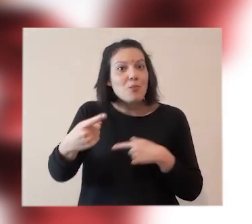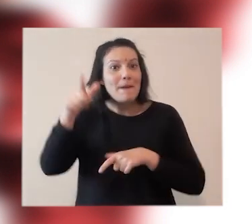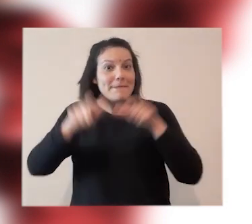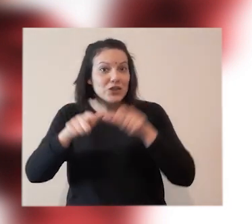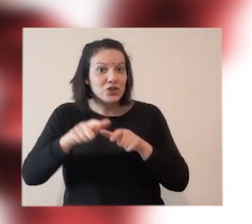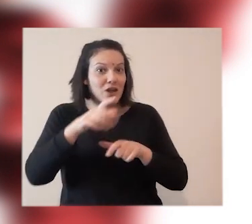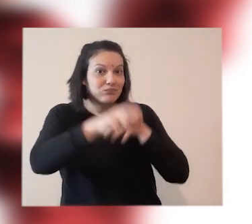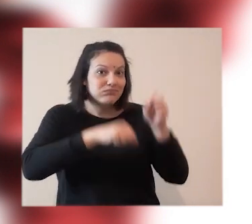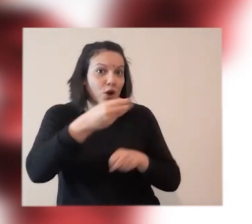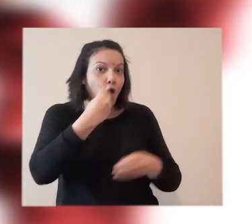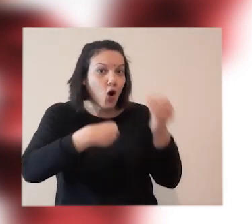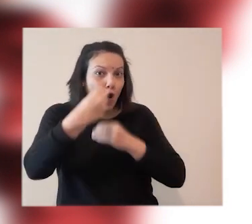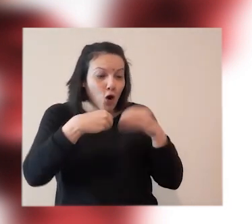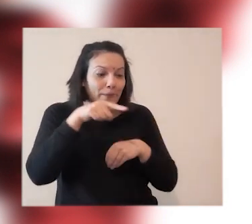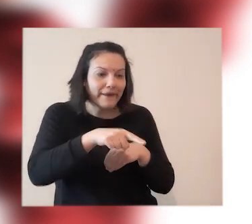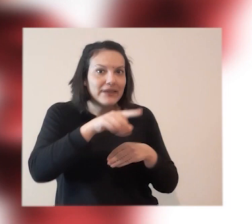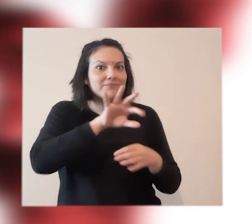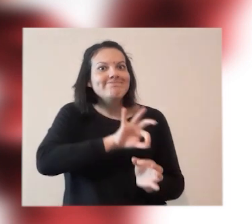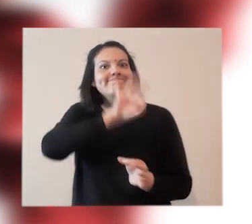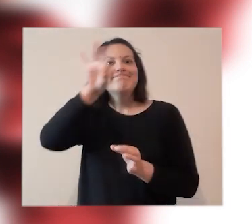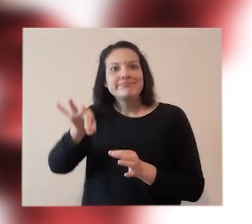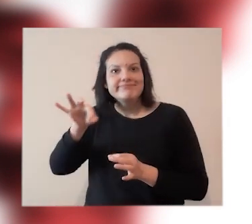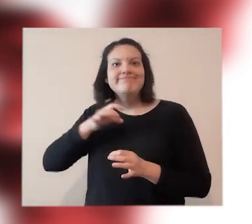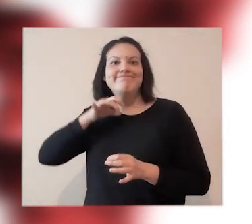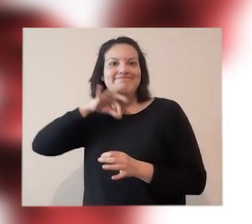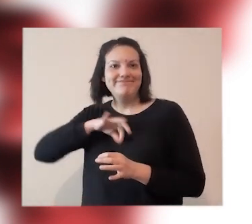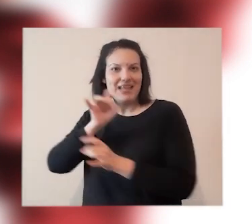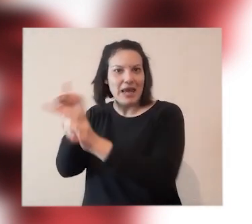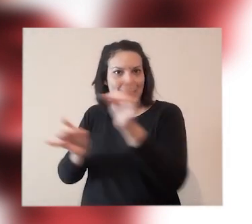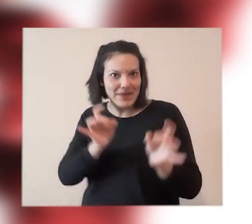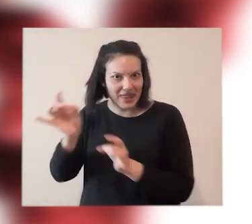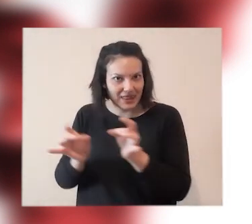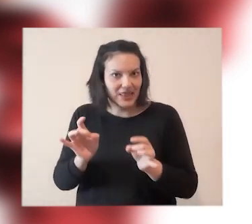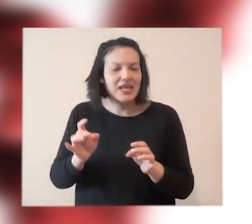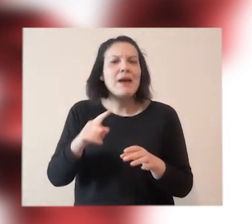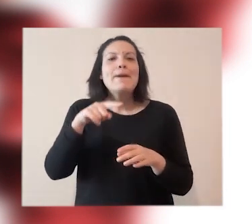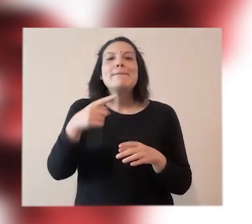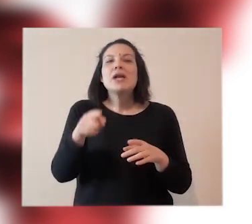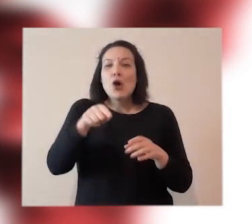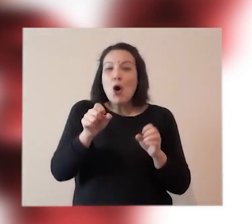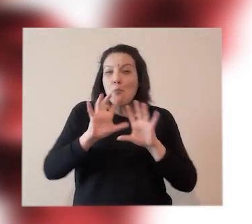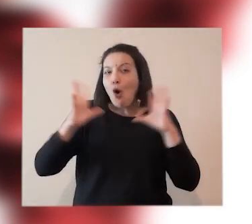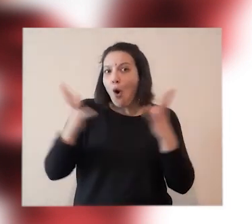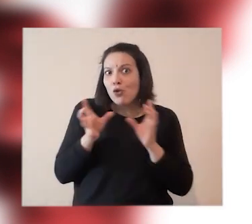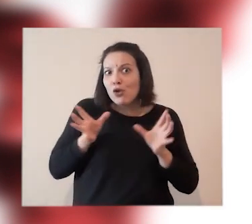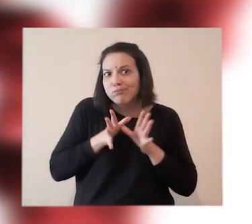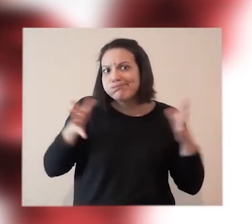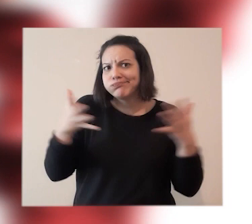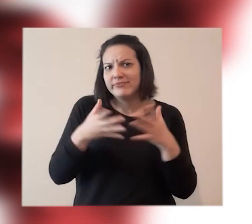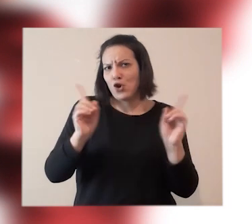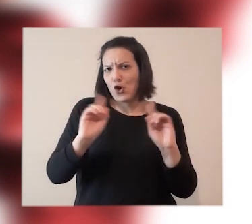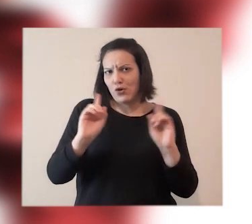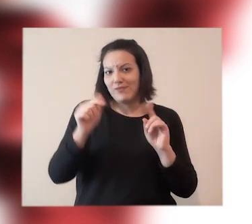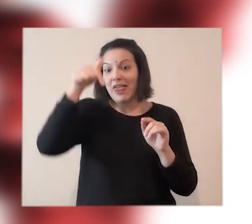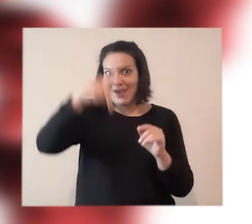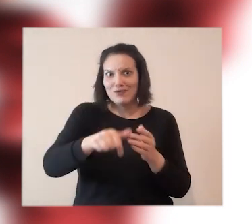en la región de China, se produjo esta epidemia. Pero no tuvo este contexto de pandemia como ha pasado con esta nueva cepa,